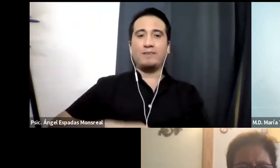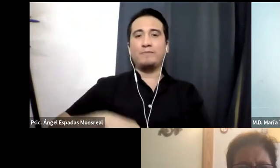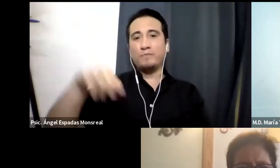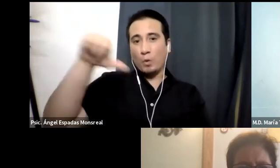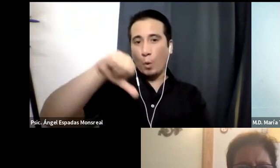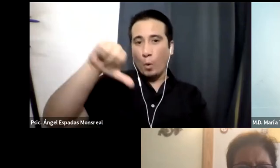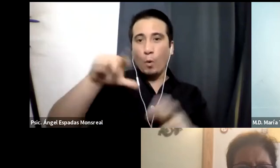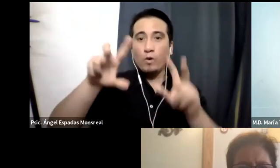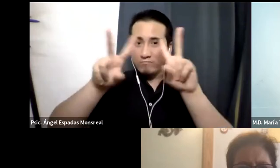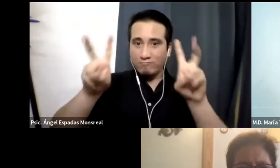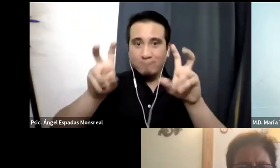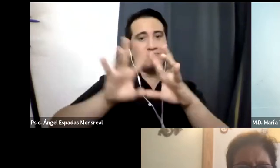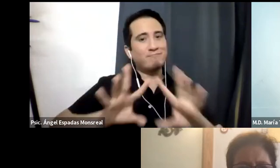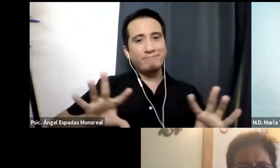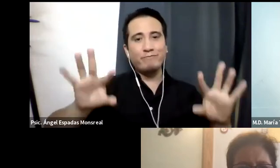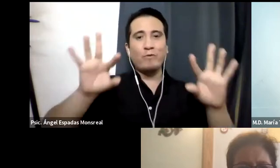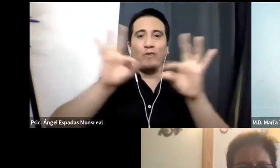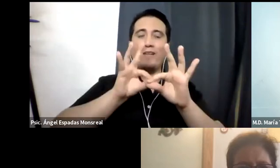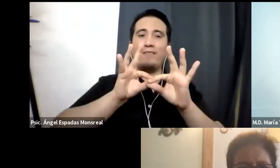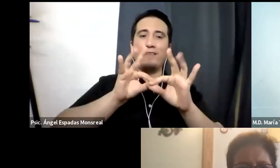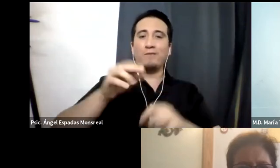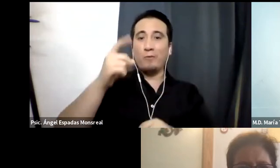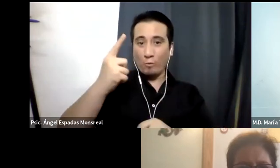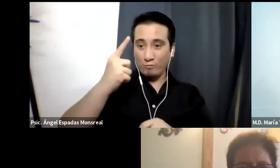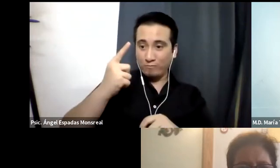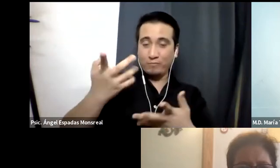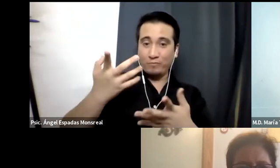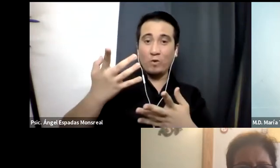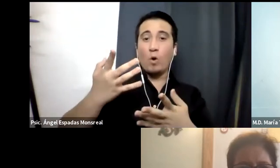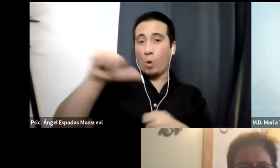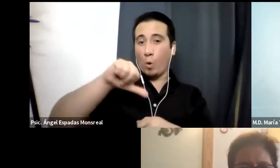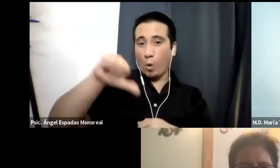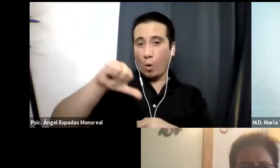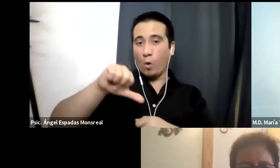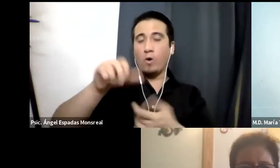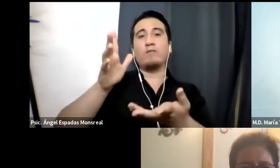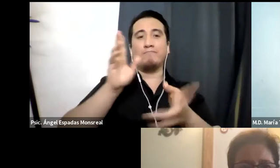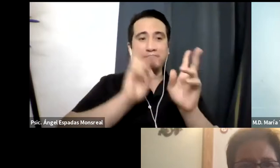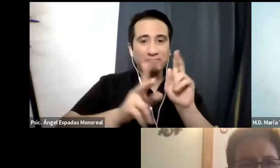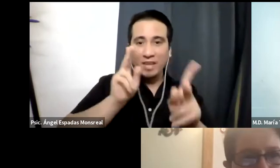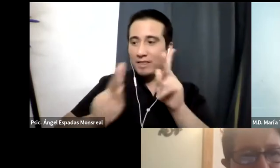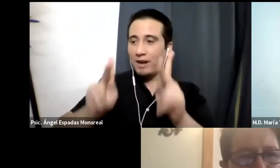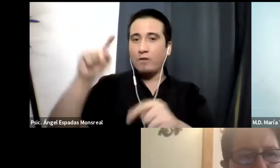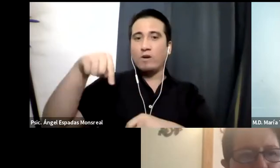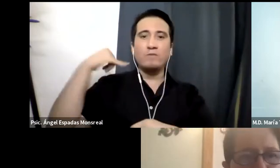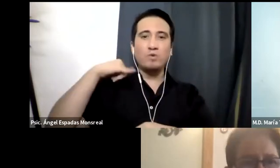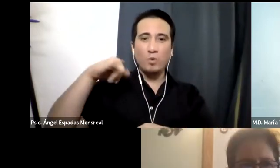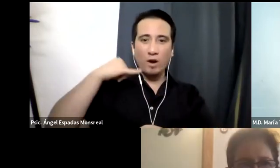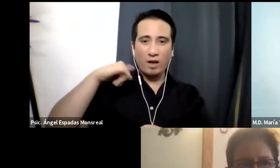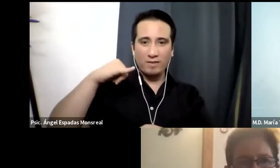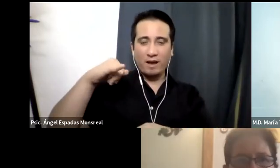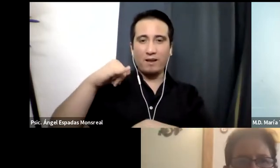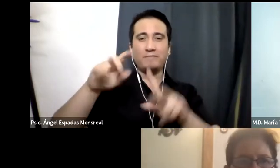tema sumamente importante, un tema del que hoy todos estamos hablando en Yucatán, que es el tema de